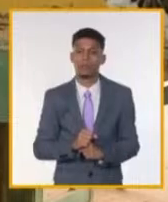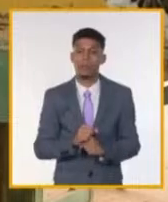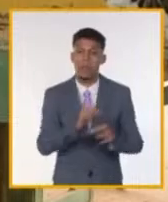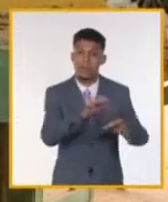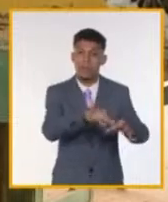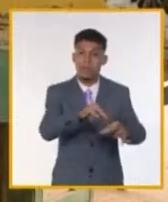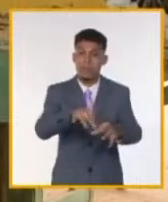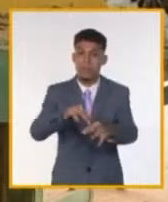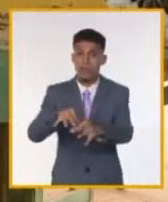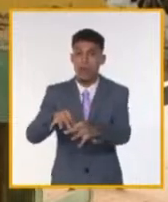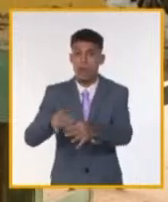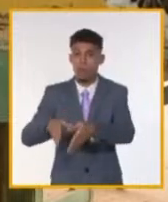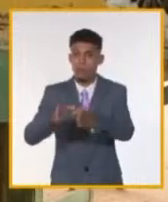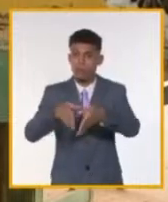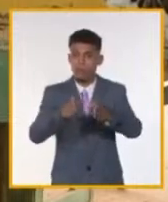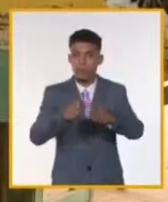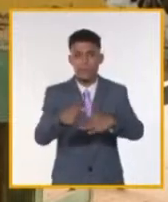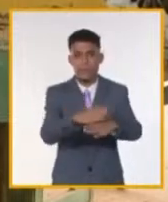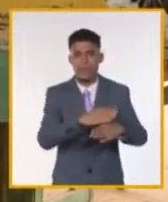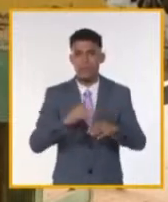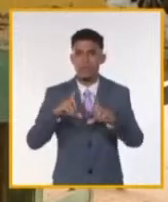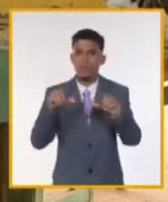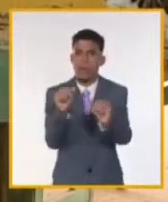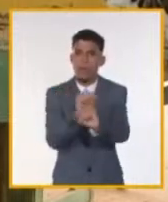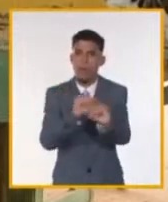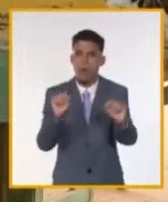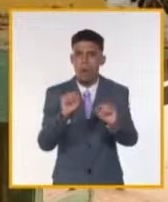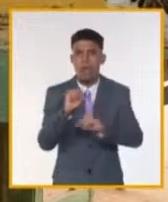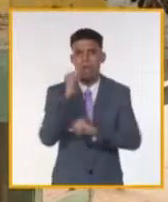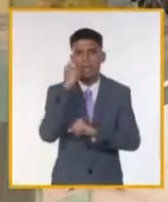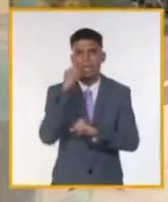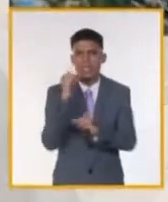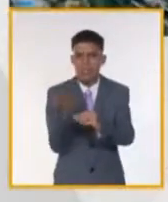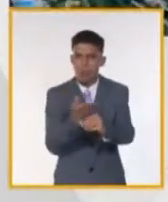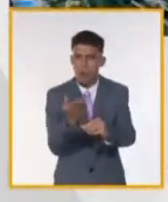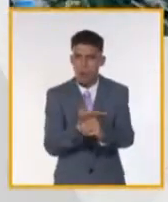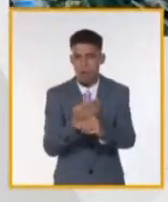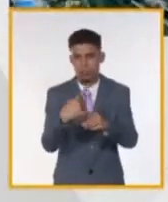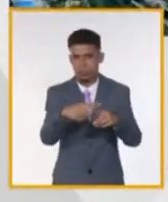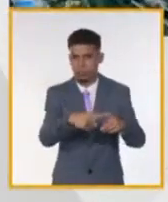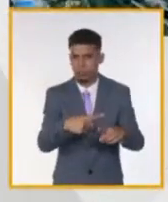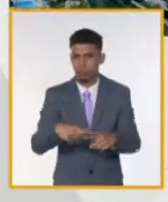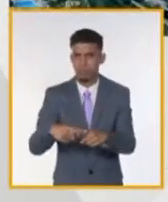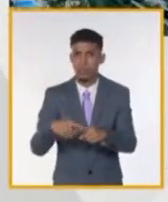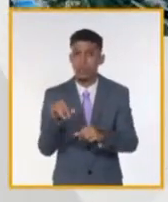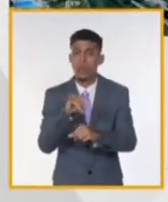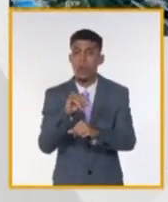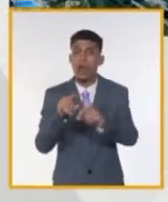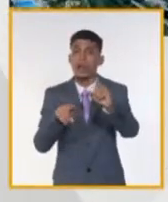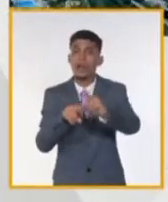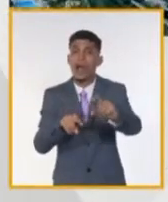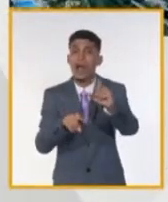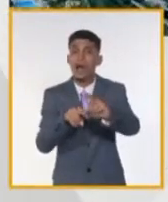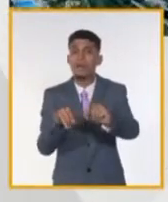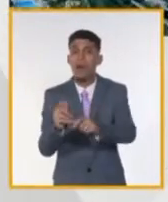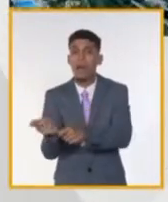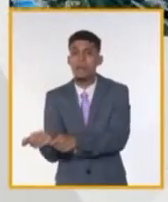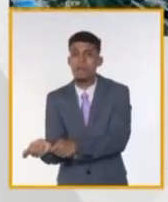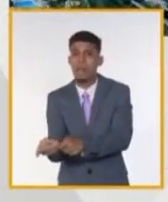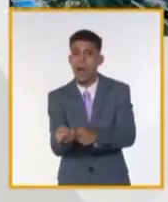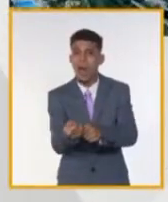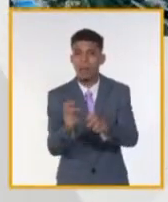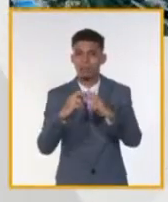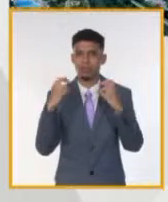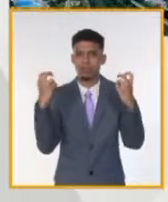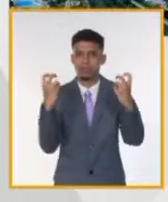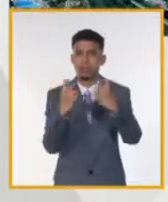remolacha, la fruta bomba, la cebolla. Está aplicado también en los campos de gol, en los estadios.